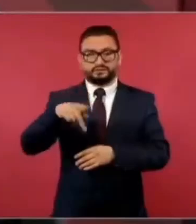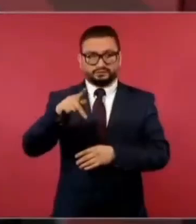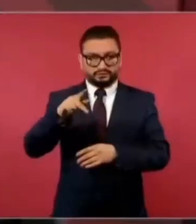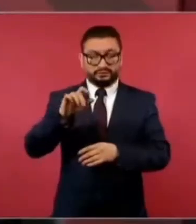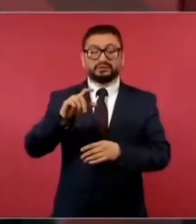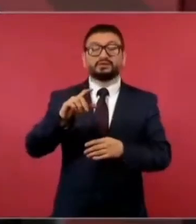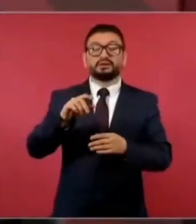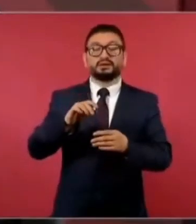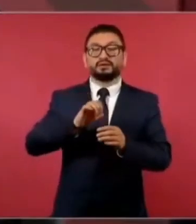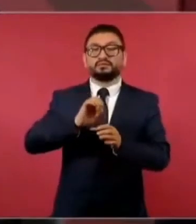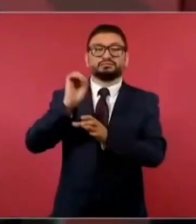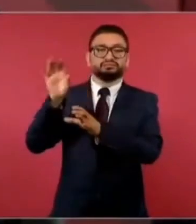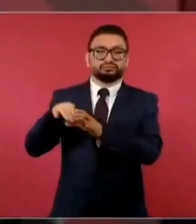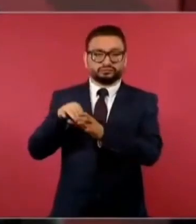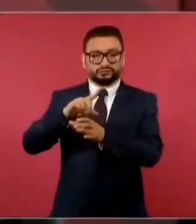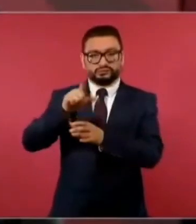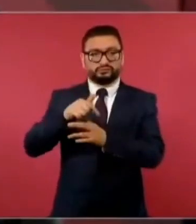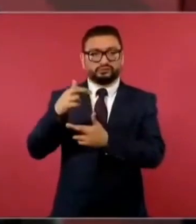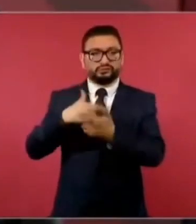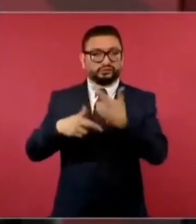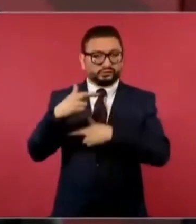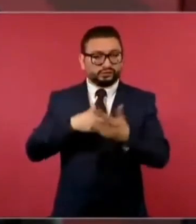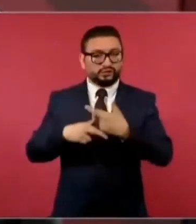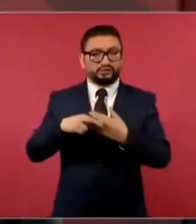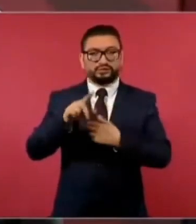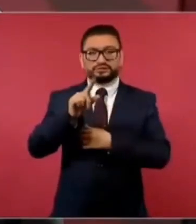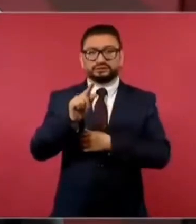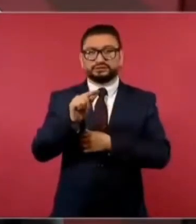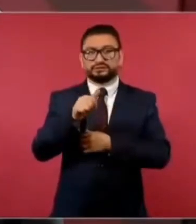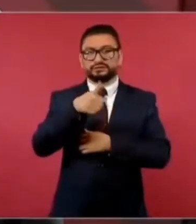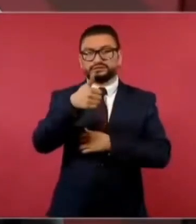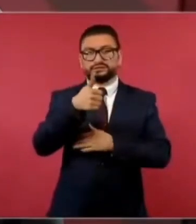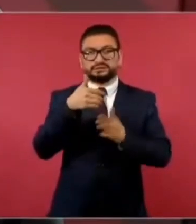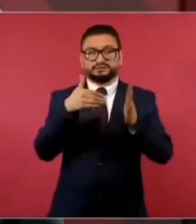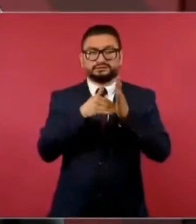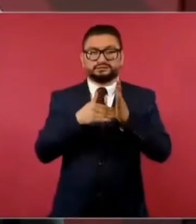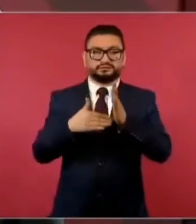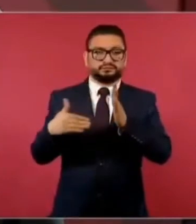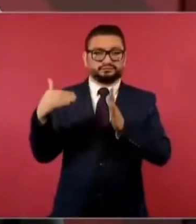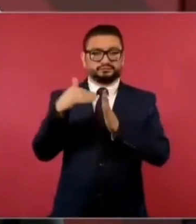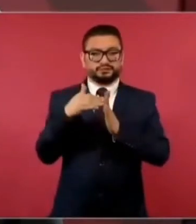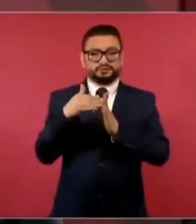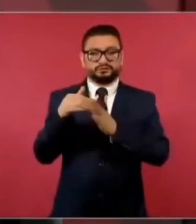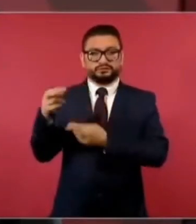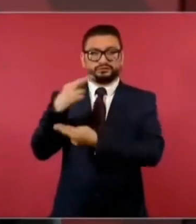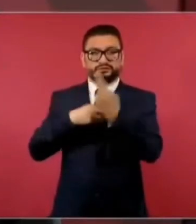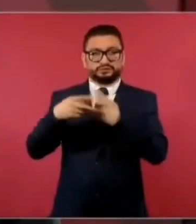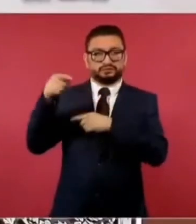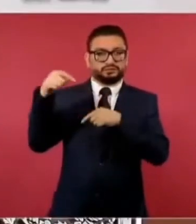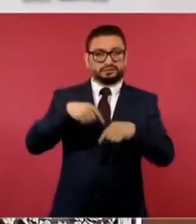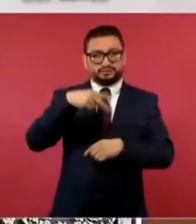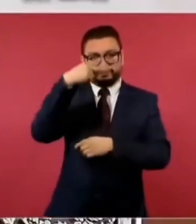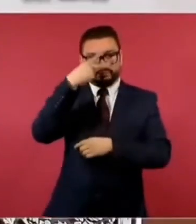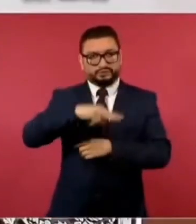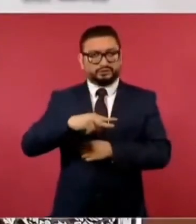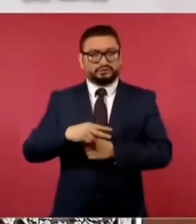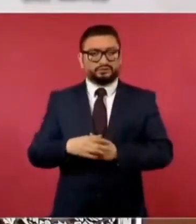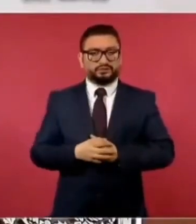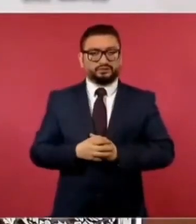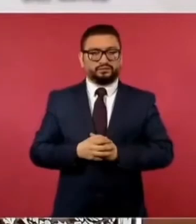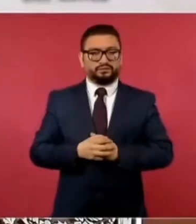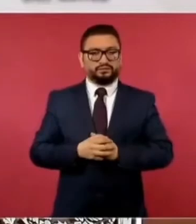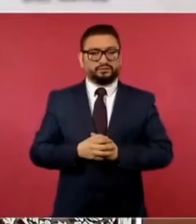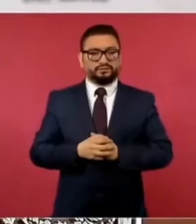regresó una gran parte, 76 millones, a México.